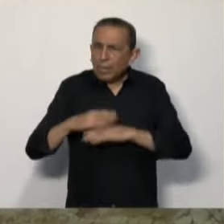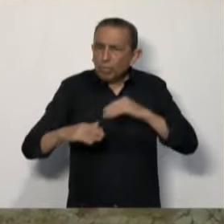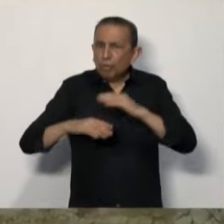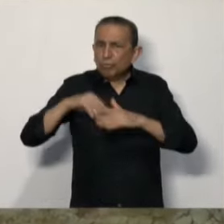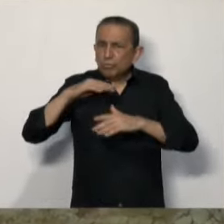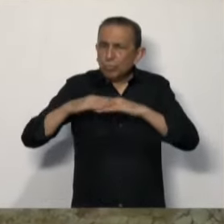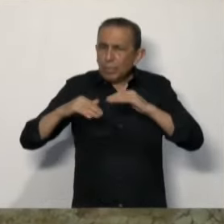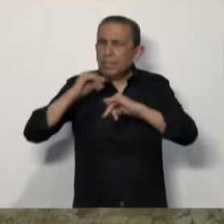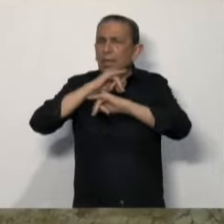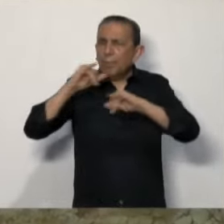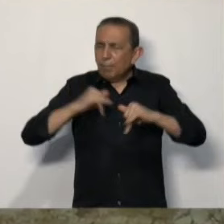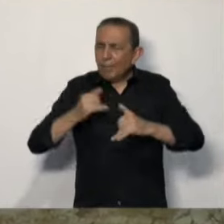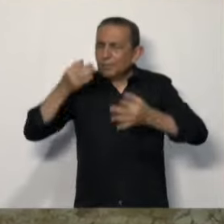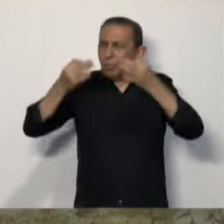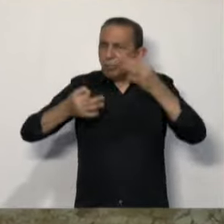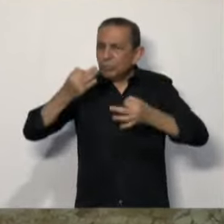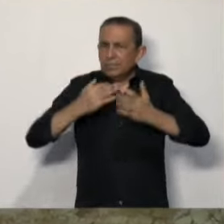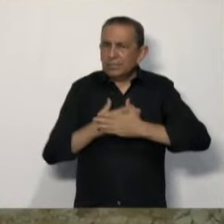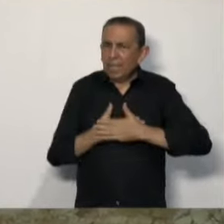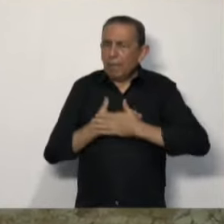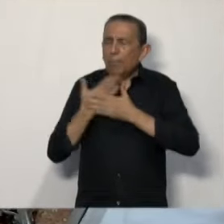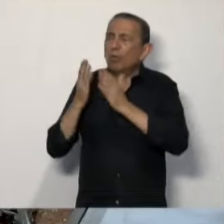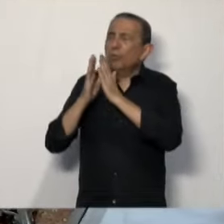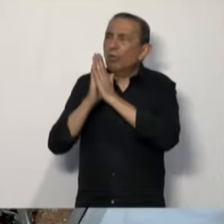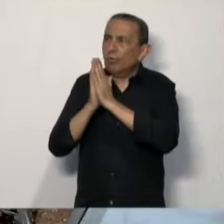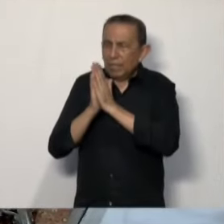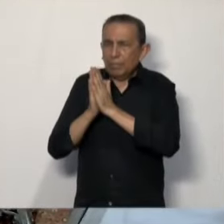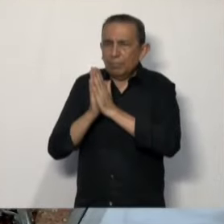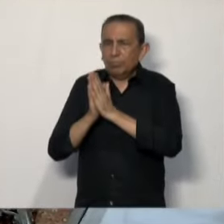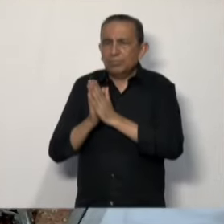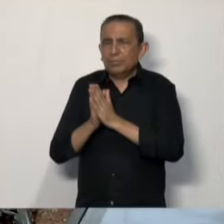la justicia y el amor. Oremos.